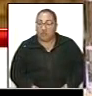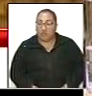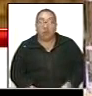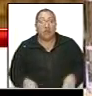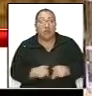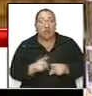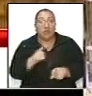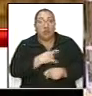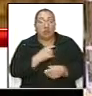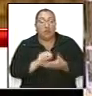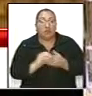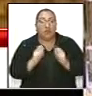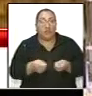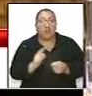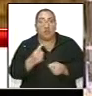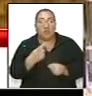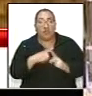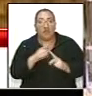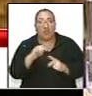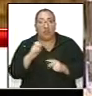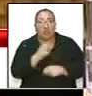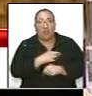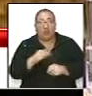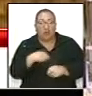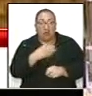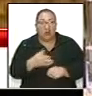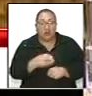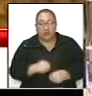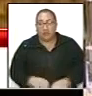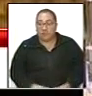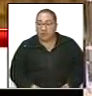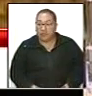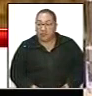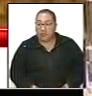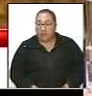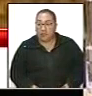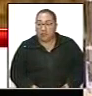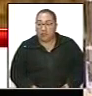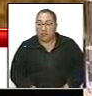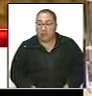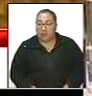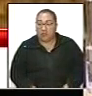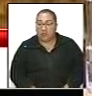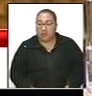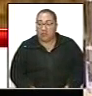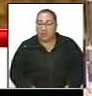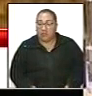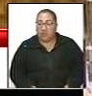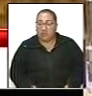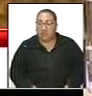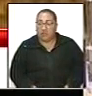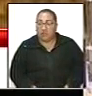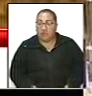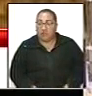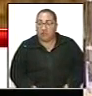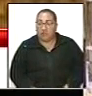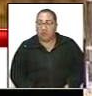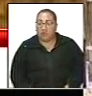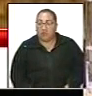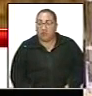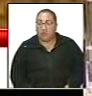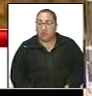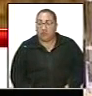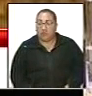entregó más de 1000 títulos profesionales a favor de bachilleres provenientes de otras universidades cuando eso está prohibido.